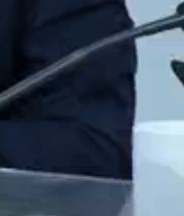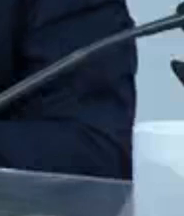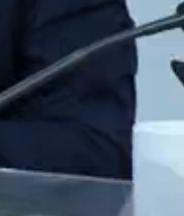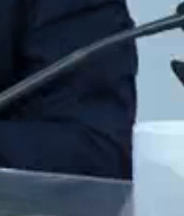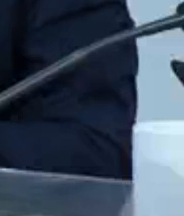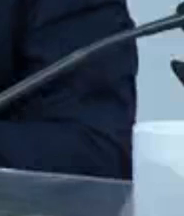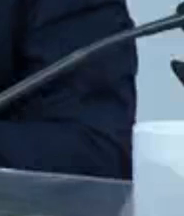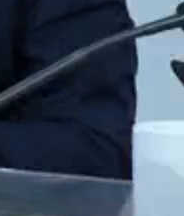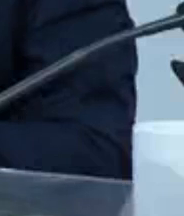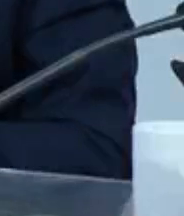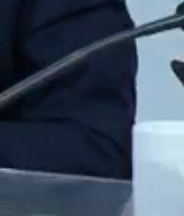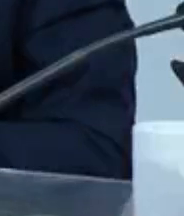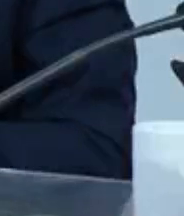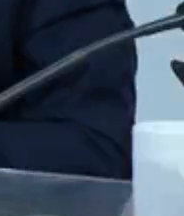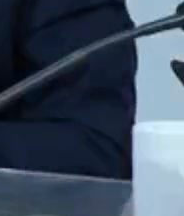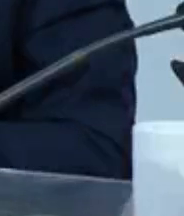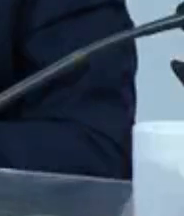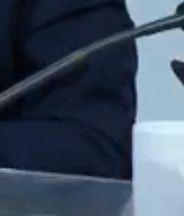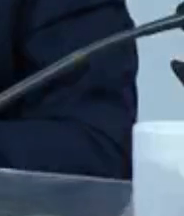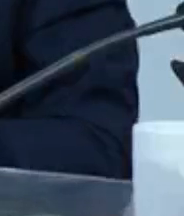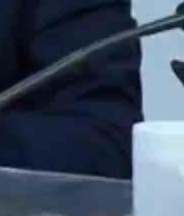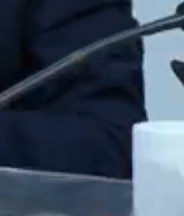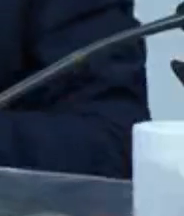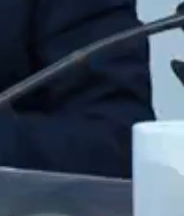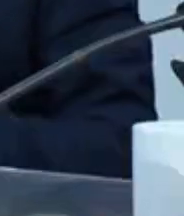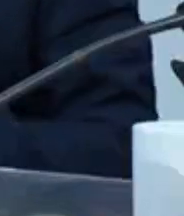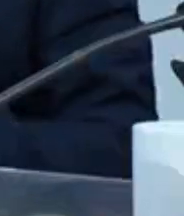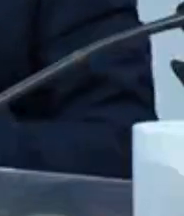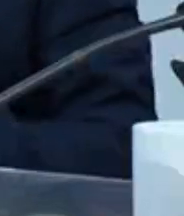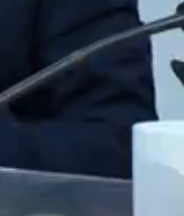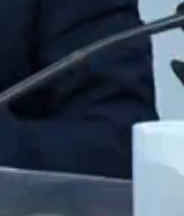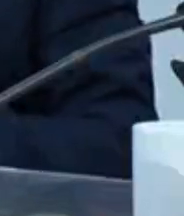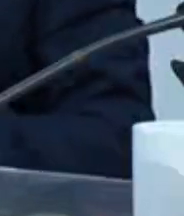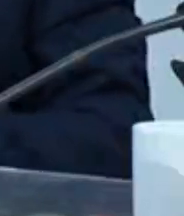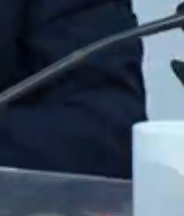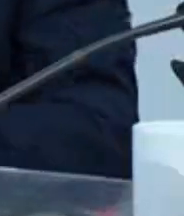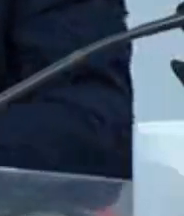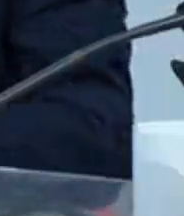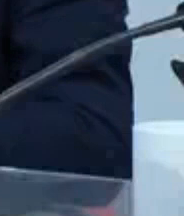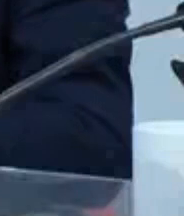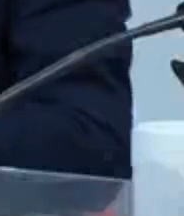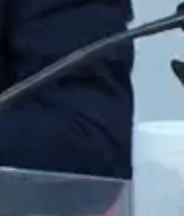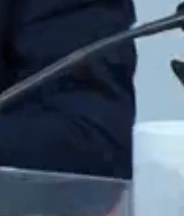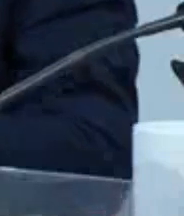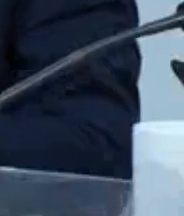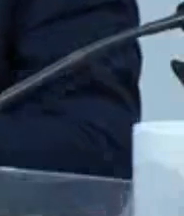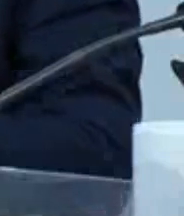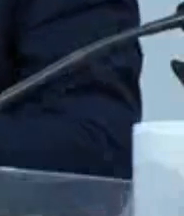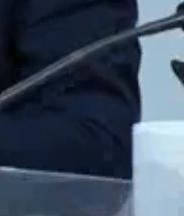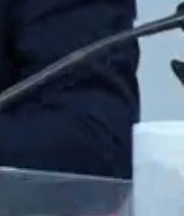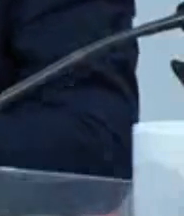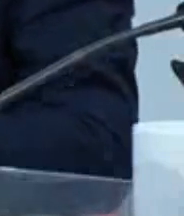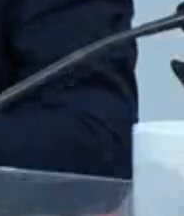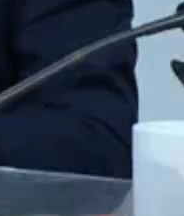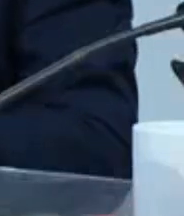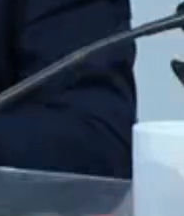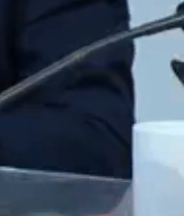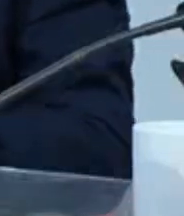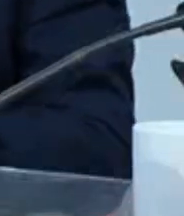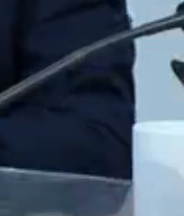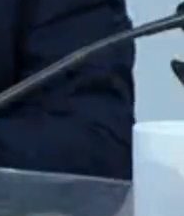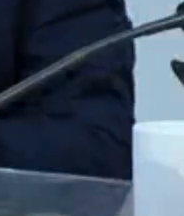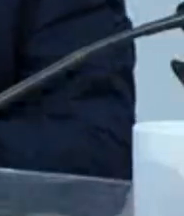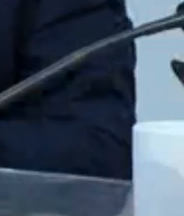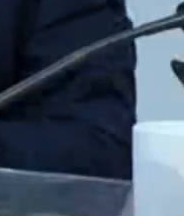cierto que las operaciones desde tarjetas magnéticas que mueven saldo y no efectivo crecen